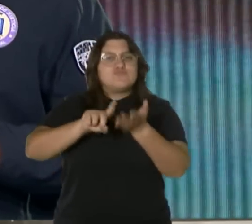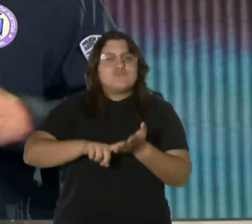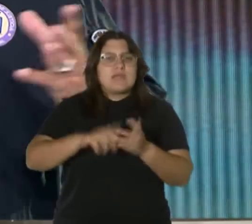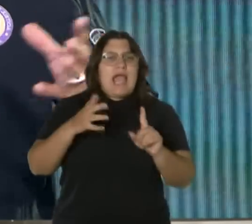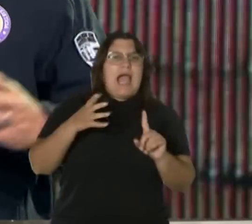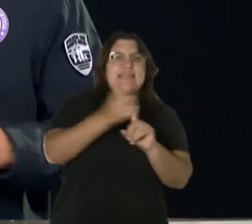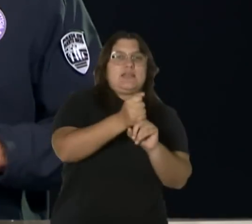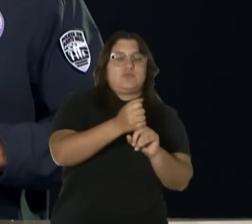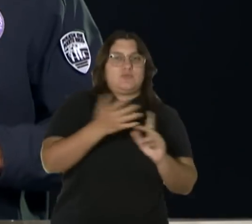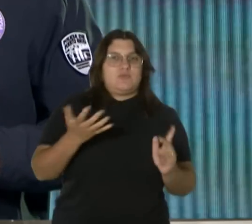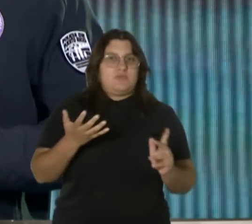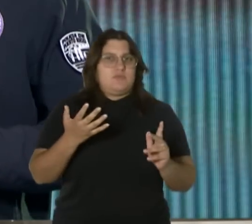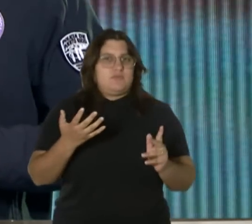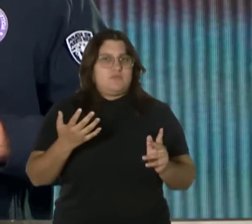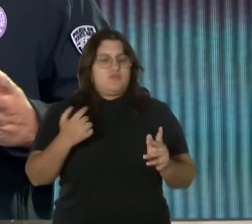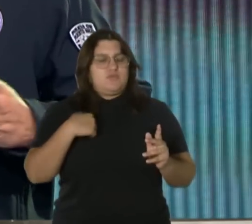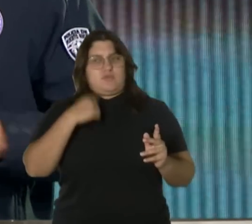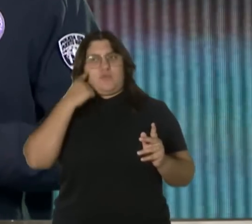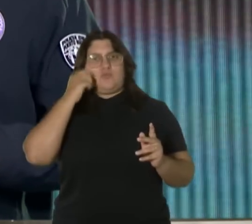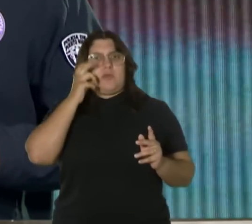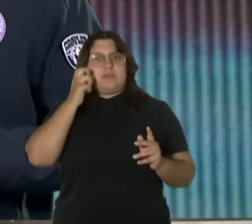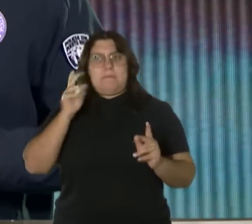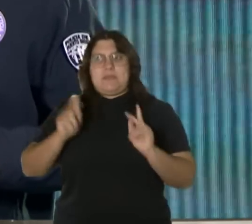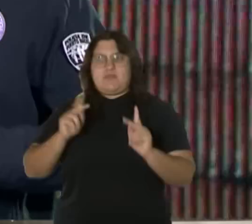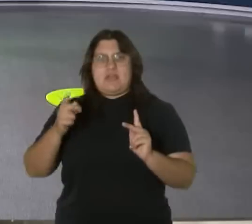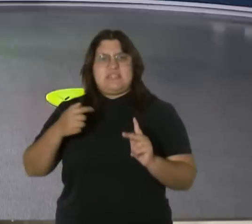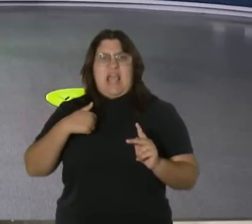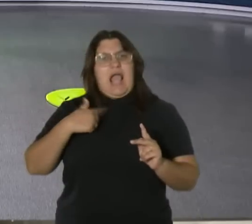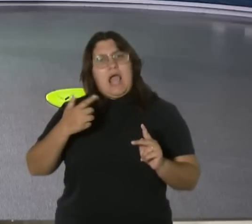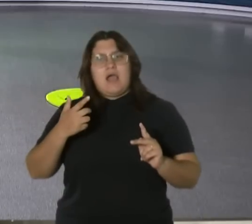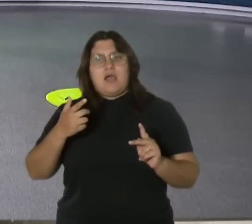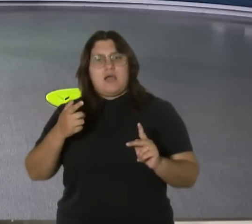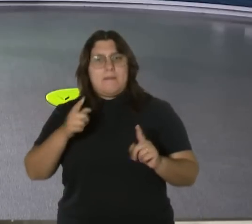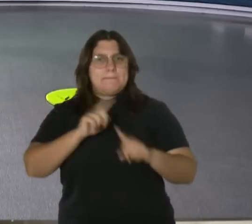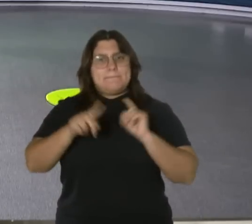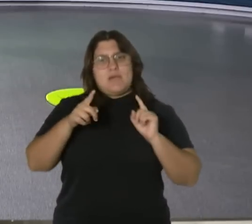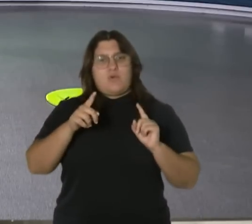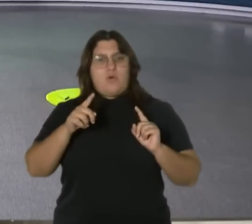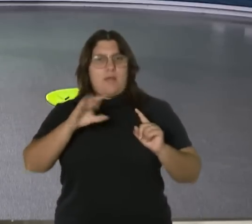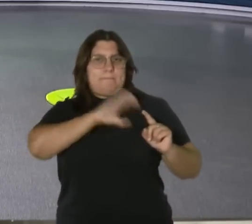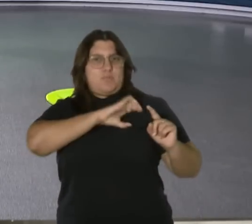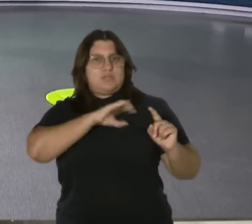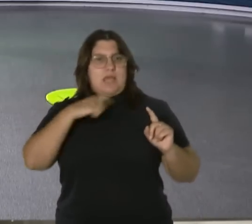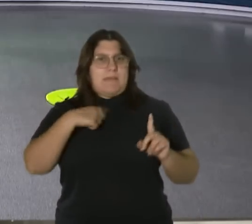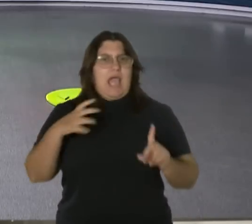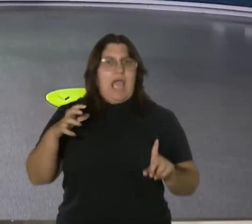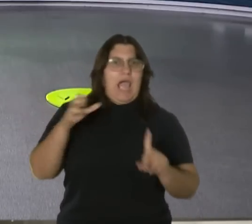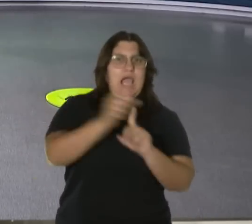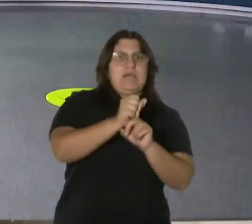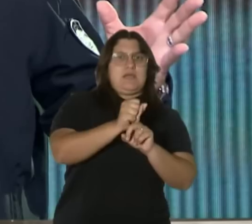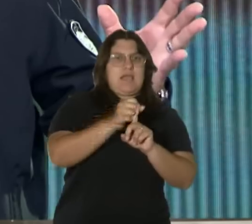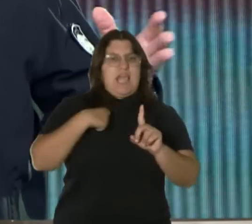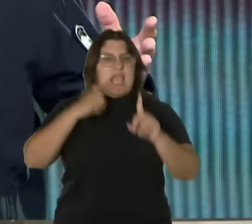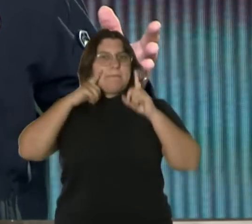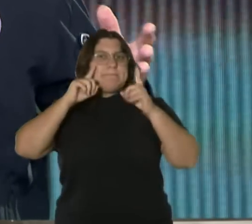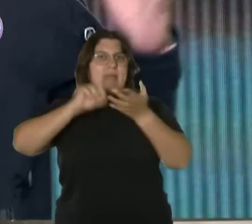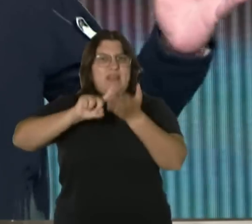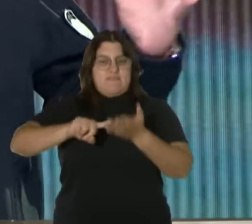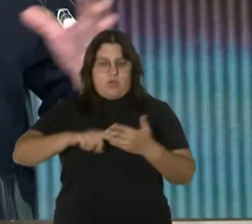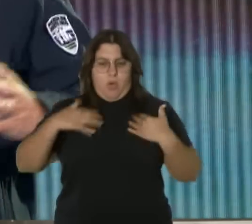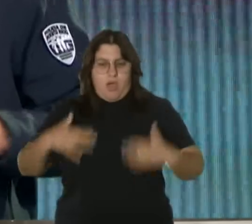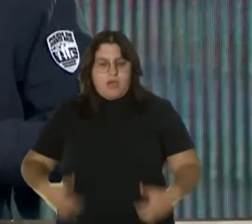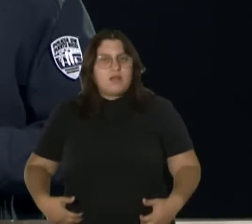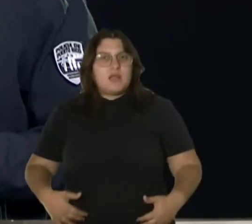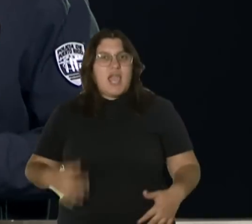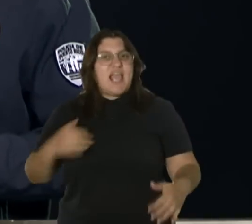Yo escucho personas que a veces por error o desconocimiento dice ah pero es que el agente me arrestó y me registró pues y